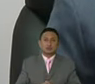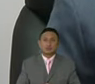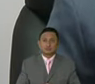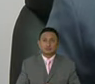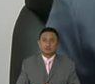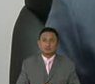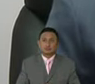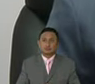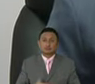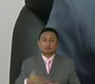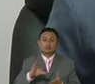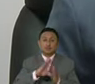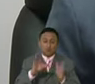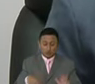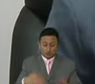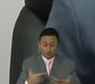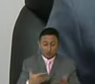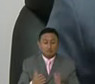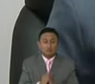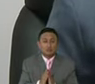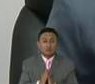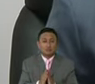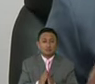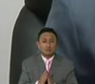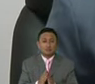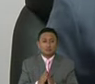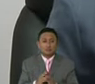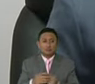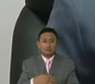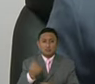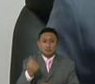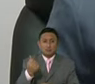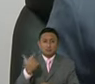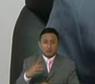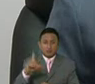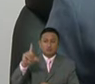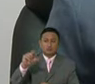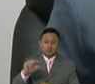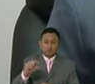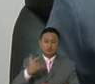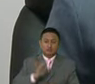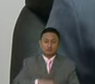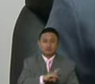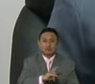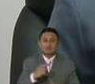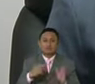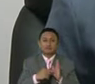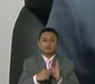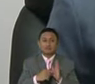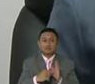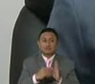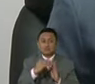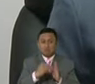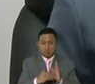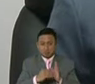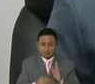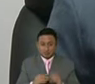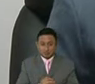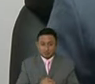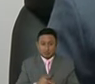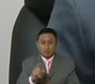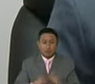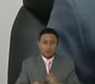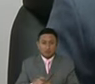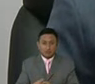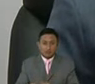ciudadanía debemos pedirles también que los precios ya deben considerarse y deben bajarse, puesto que la tendencia es posible que las sigan las personas